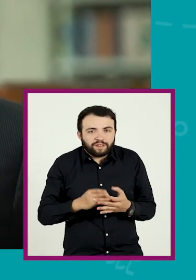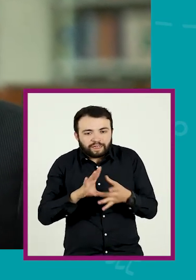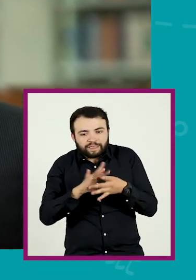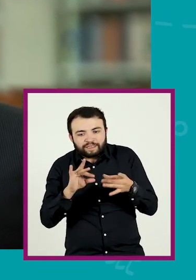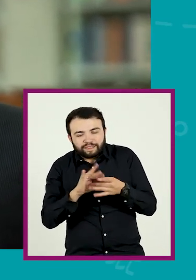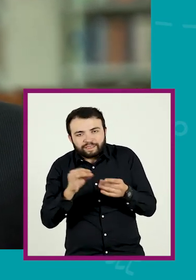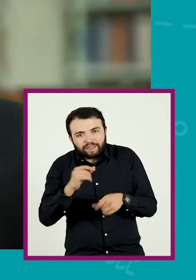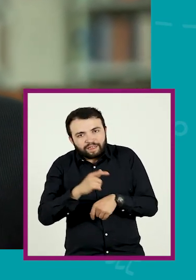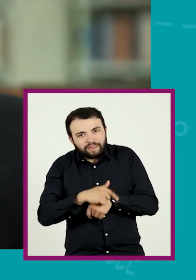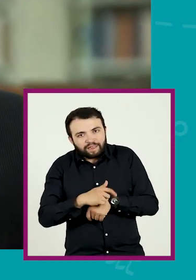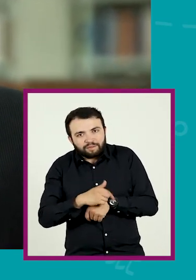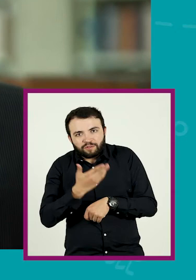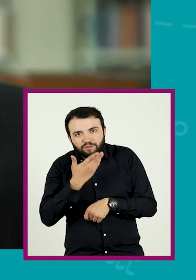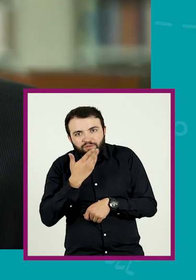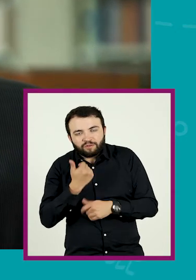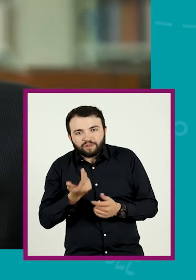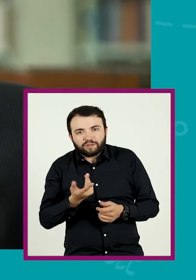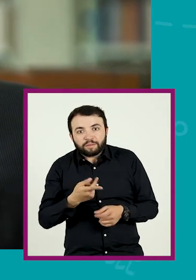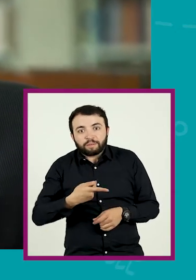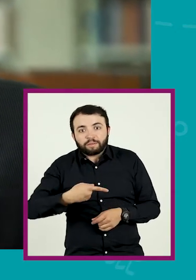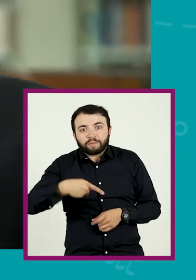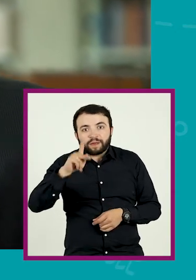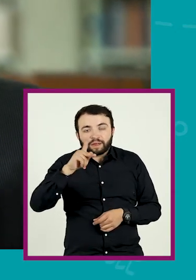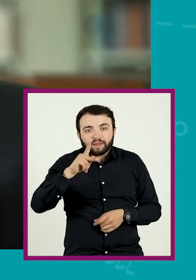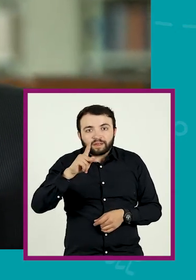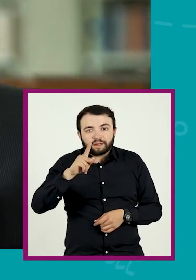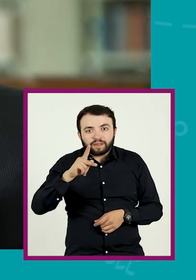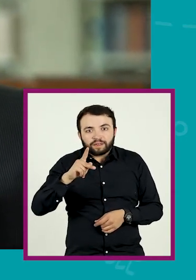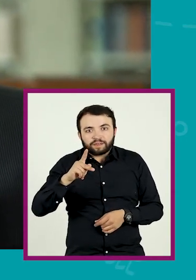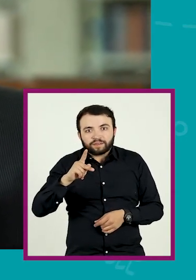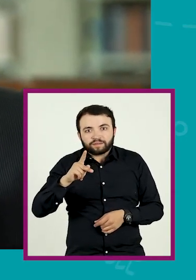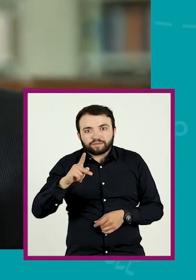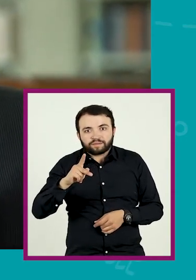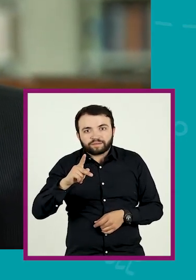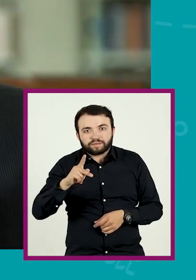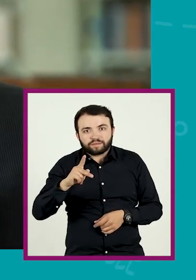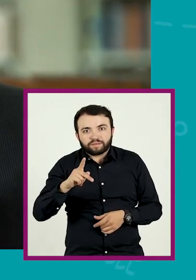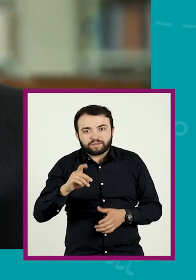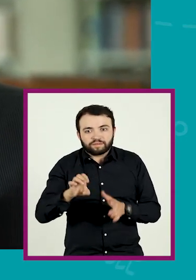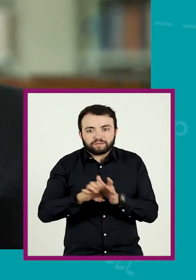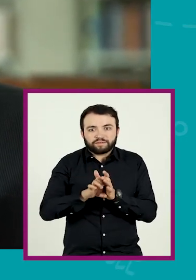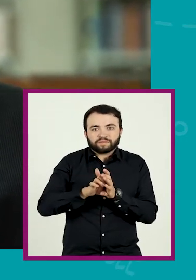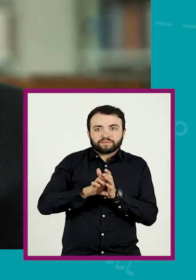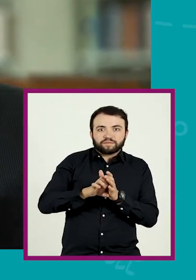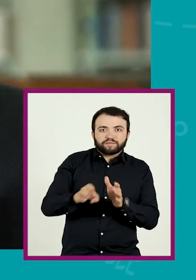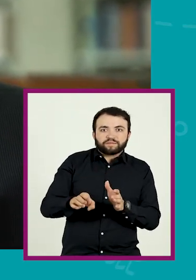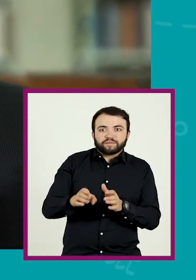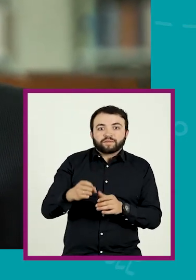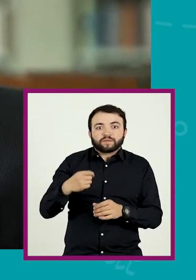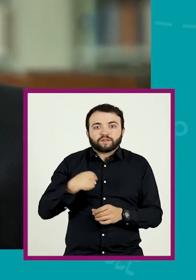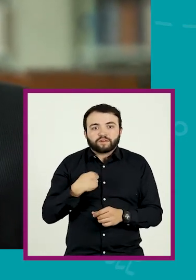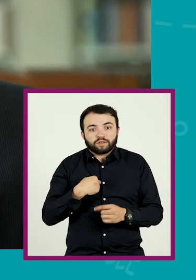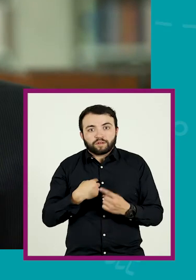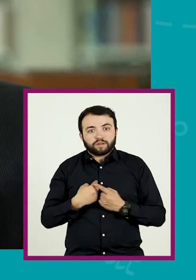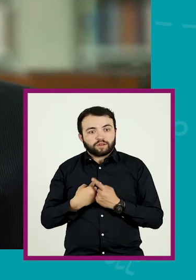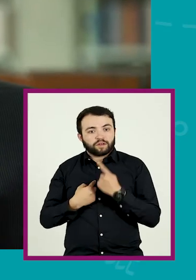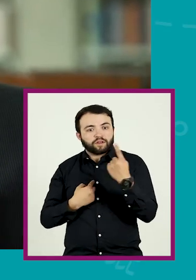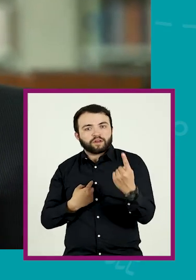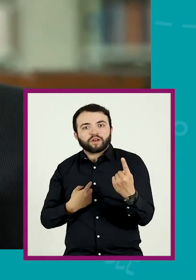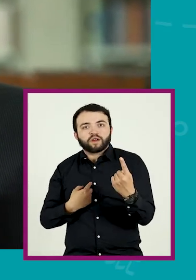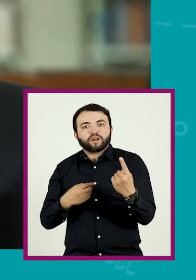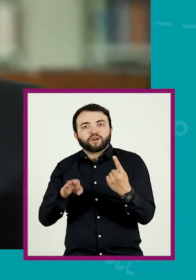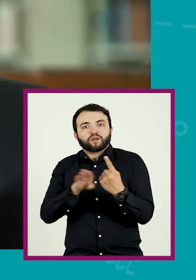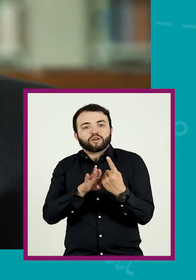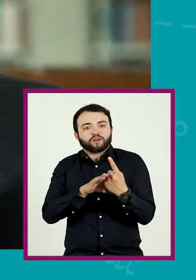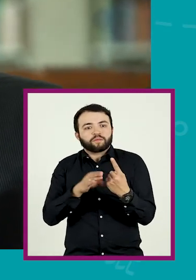tiempo para explicarlo, pero en algo que me parece hoy capital, ¿no? Que es la idea de que no debemos considerar al otro como un medio, sino como un fin. Como